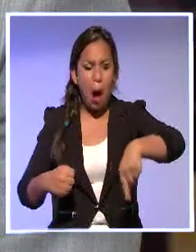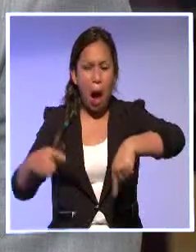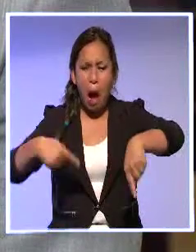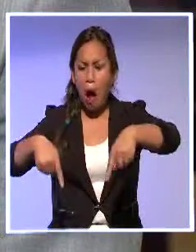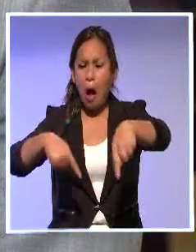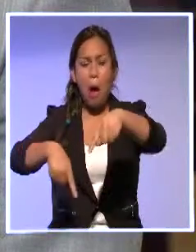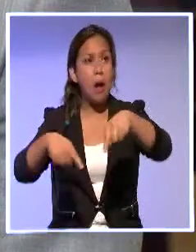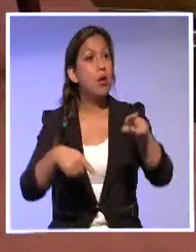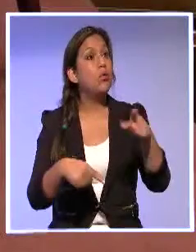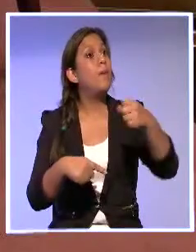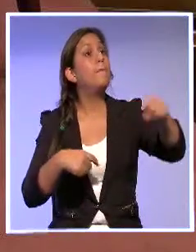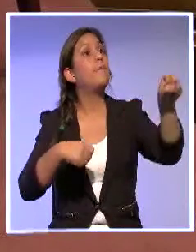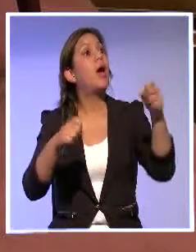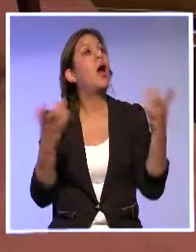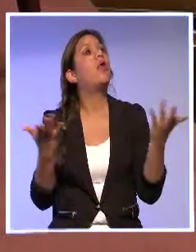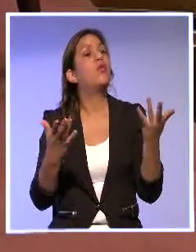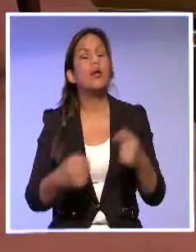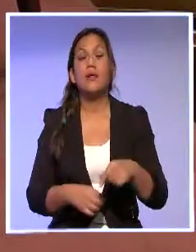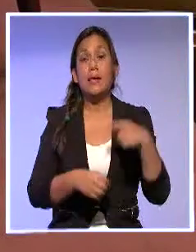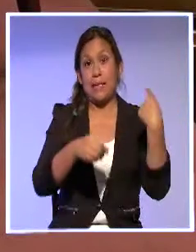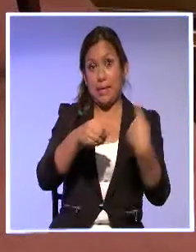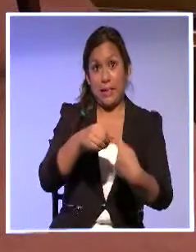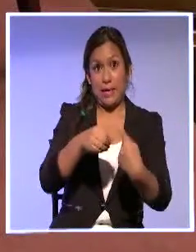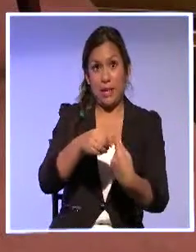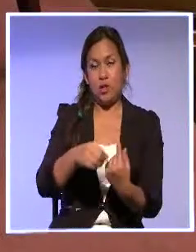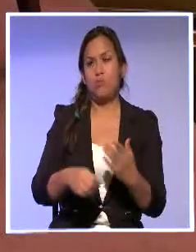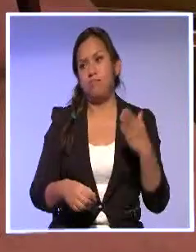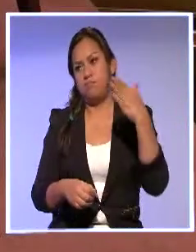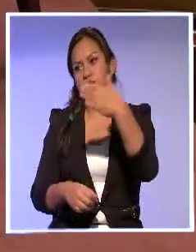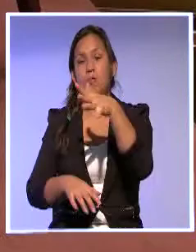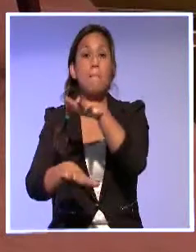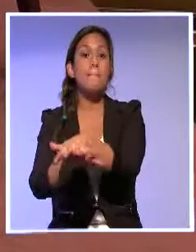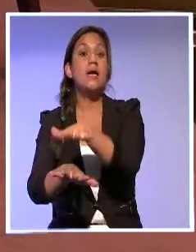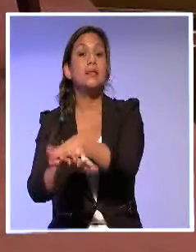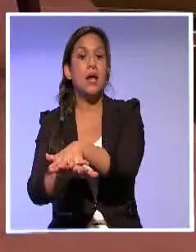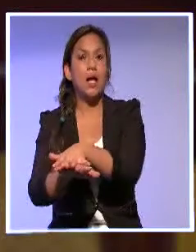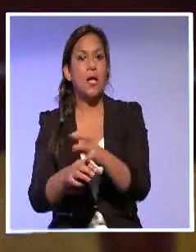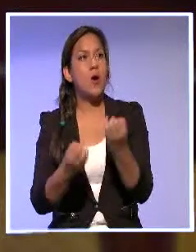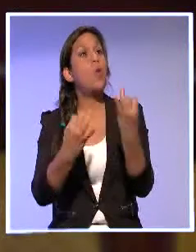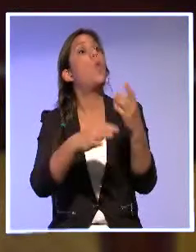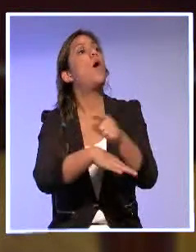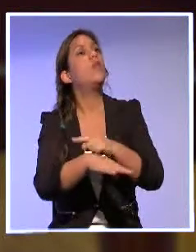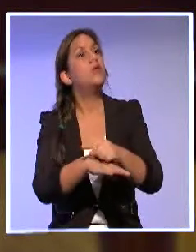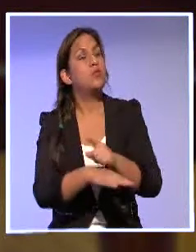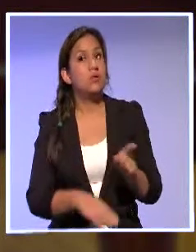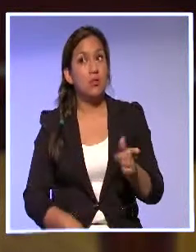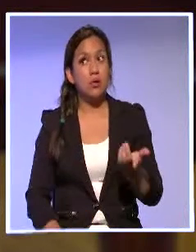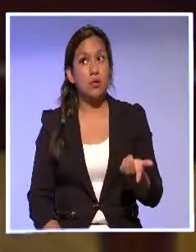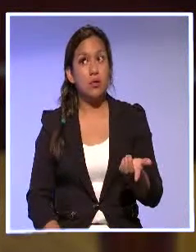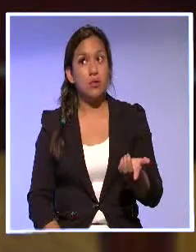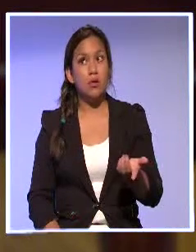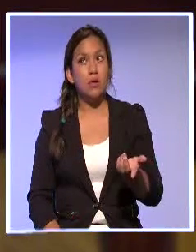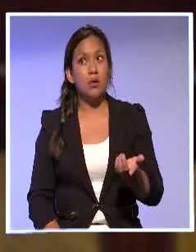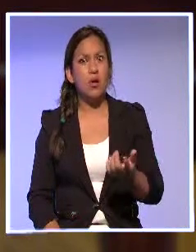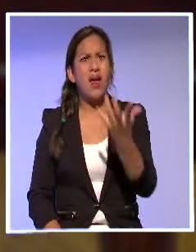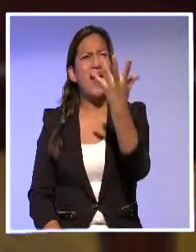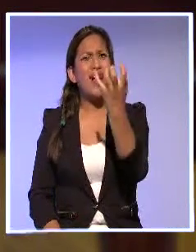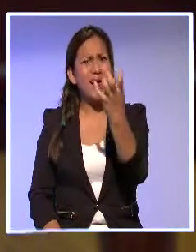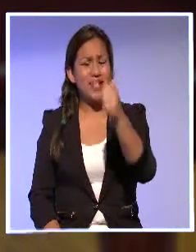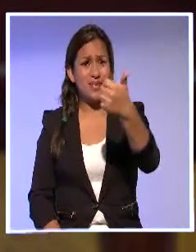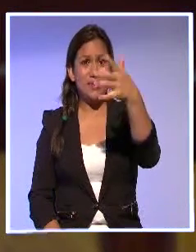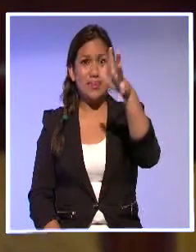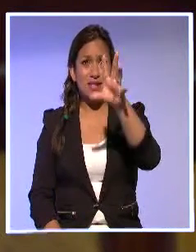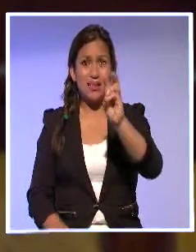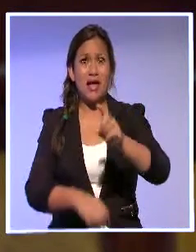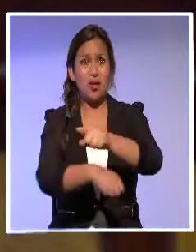viaja usted te quita de machala aquí desde machala aquí los otros lados cuantos otros nos hacíamos hasta 15 16